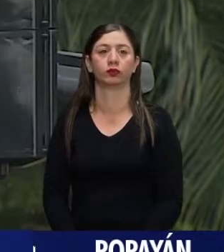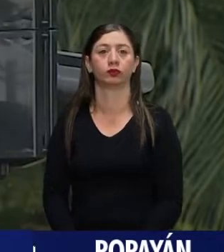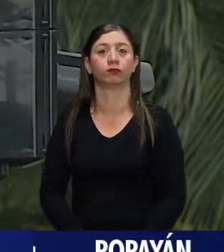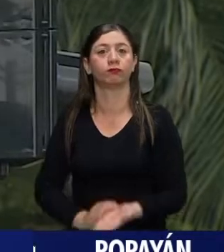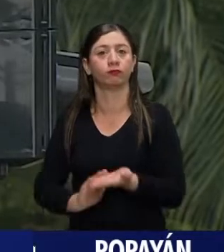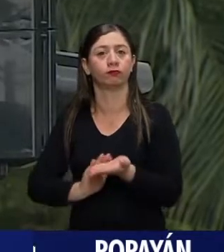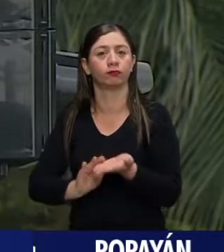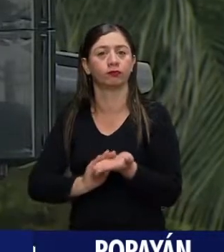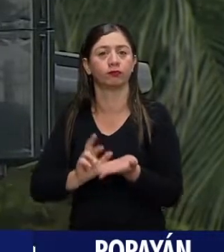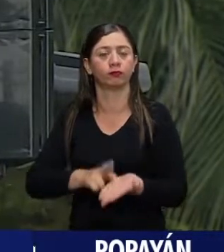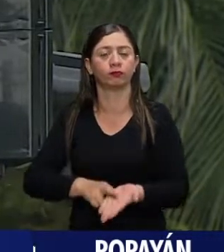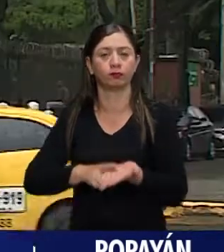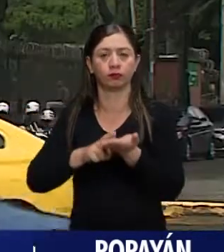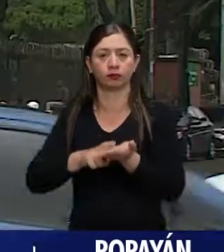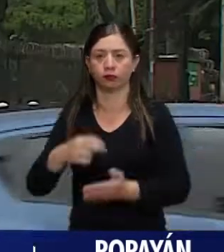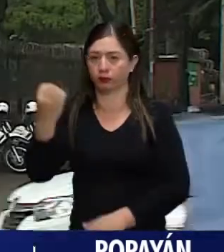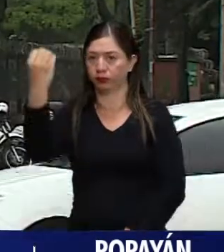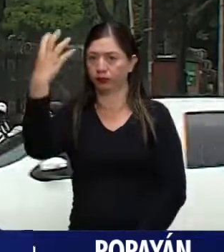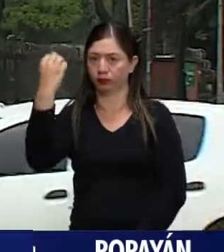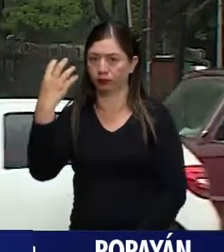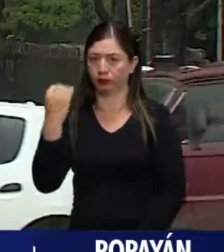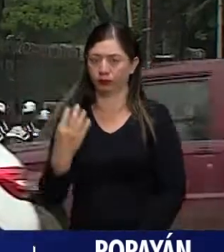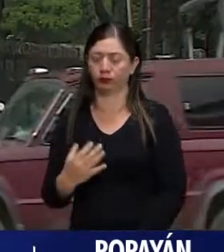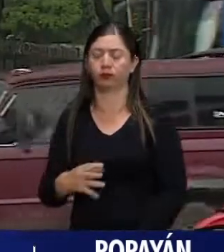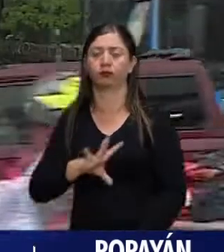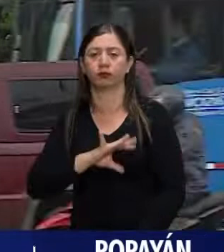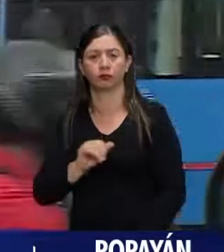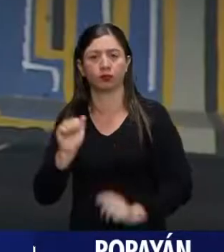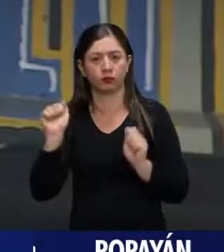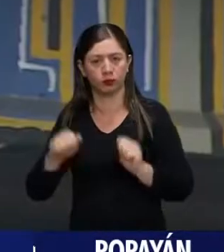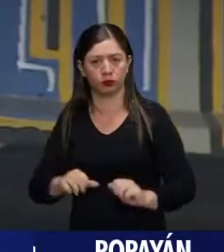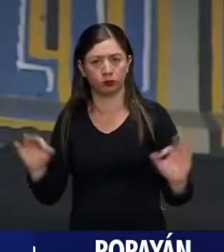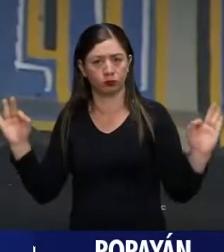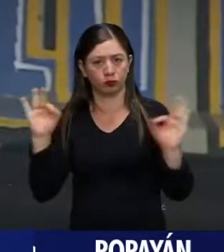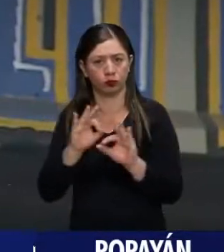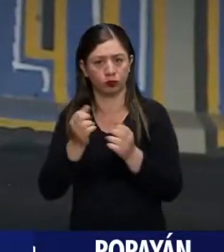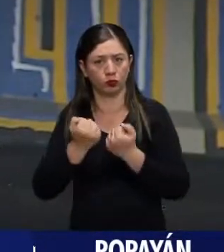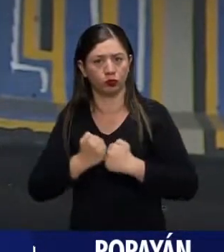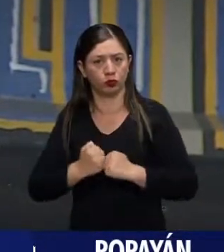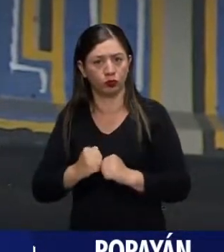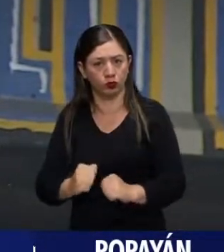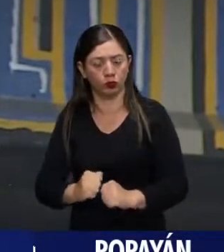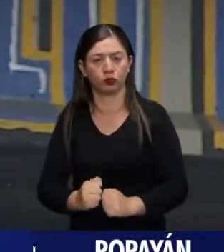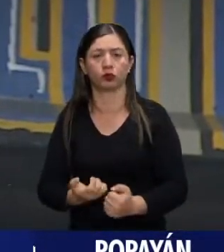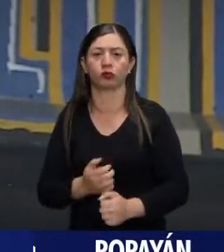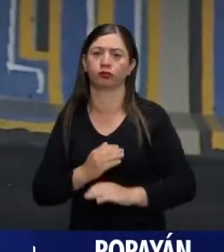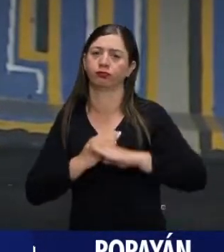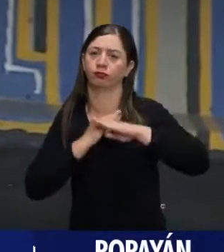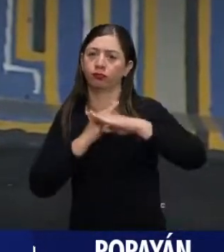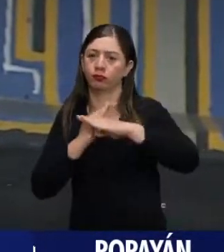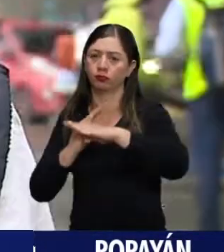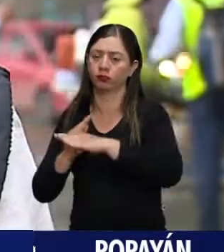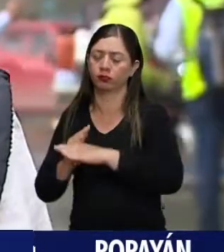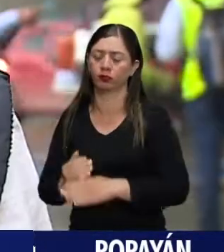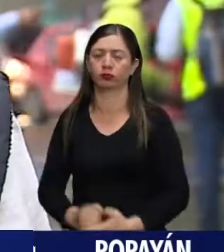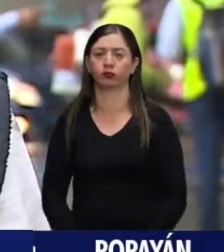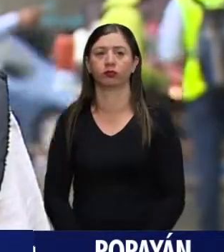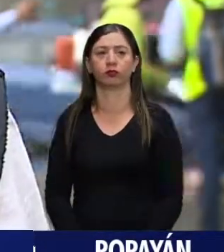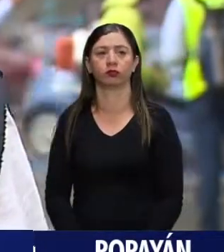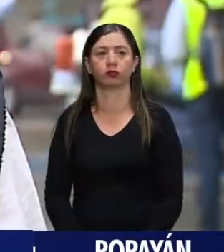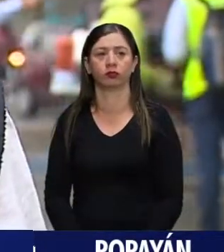La recuperación de la red semafórica de la capital vallecaucana permitiría enfocar los esfuerzos del distrito en tareas de prevención vial.